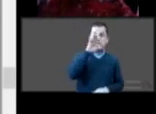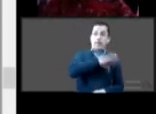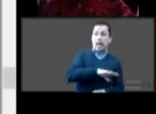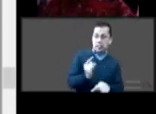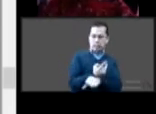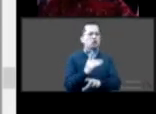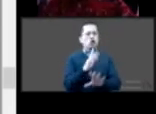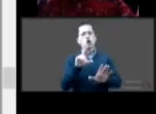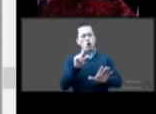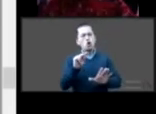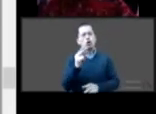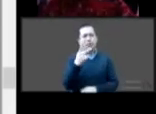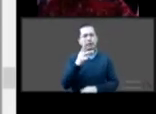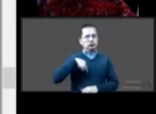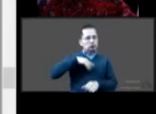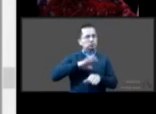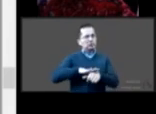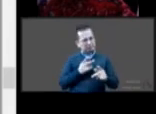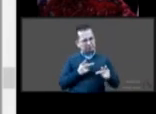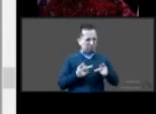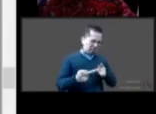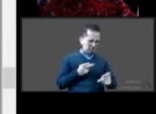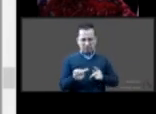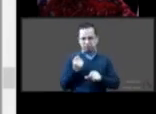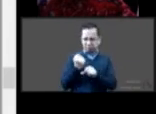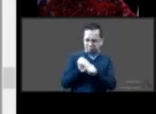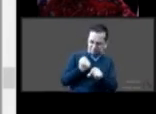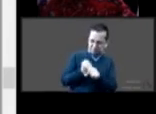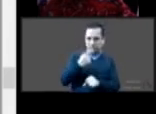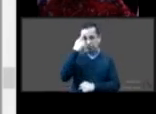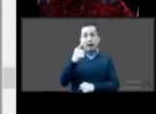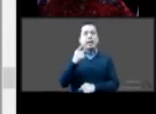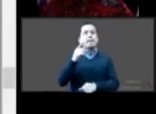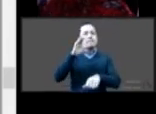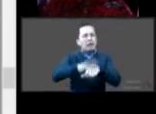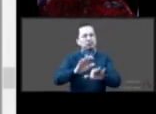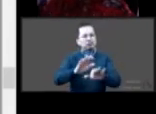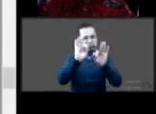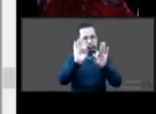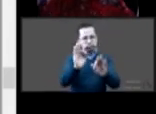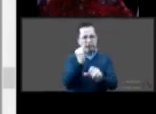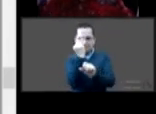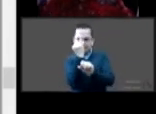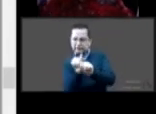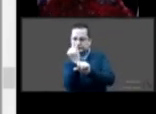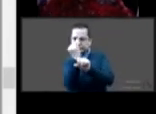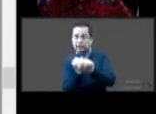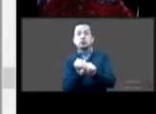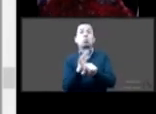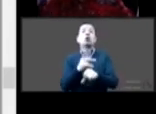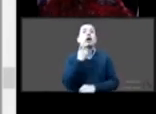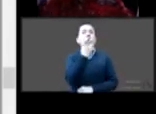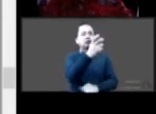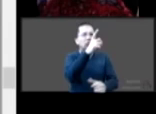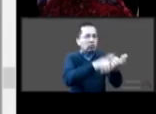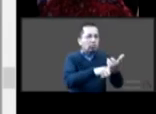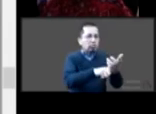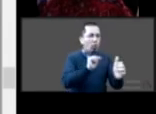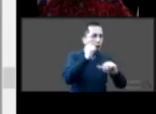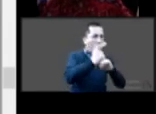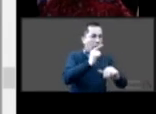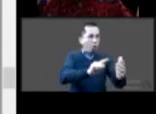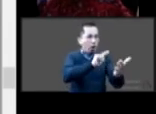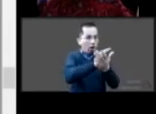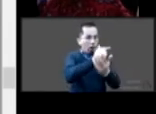mucho más efectiva la investigación de esas conductas posiblemente constitutivas de delitos y colaborar con